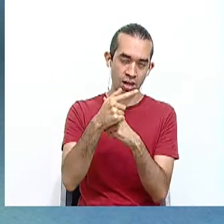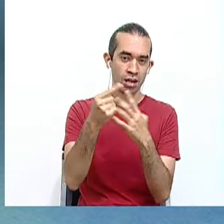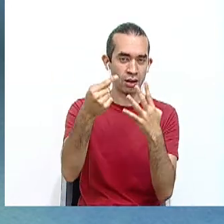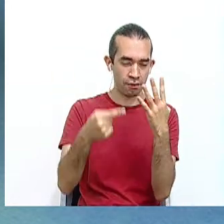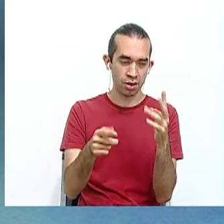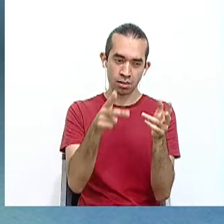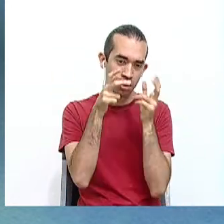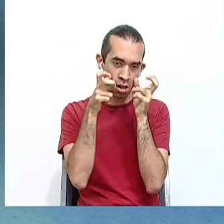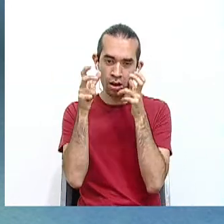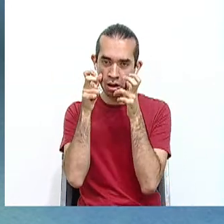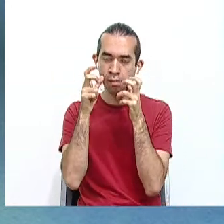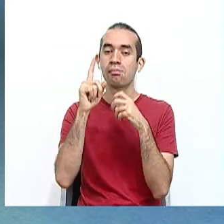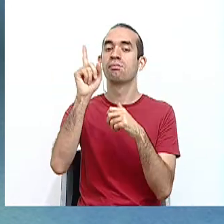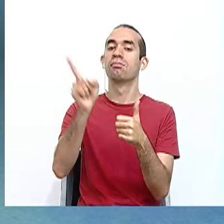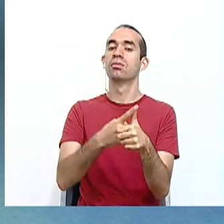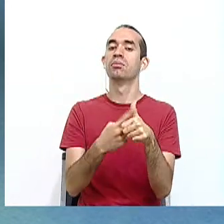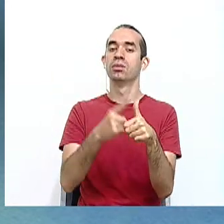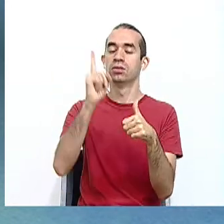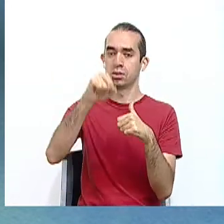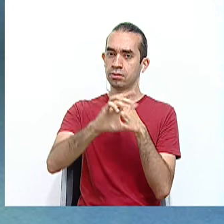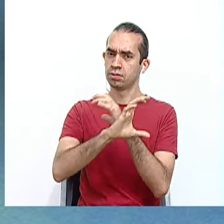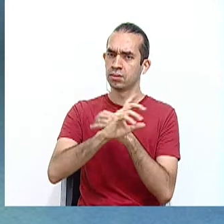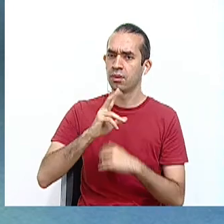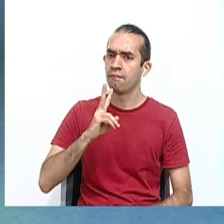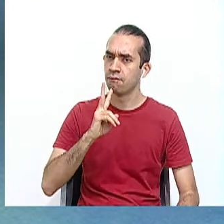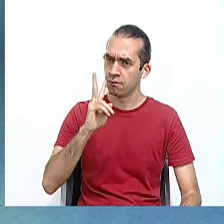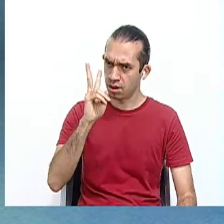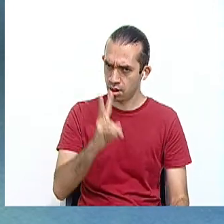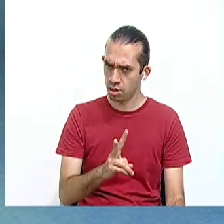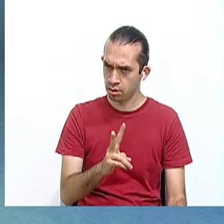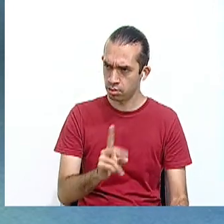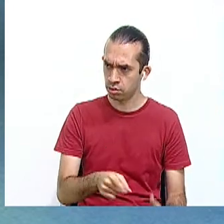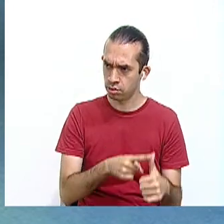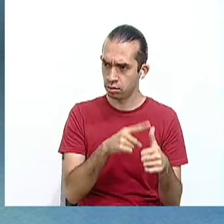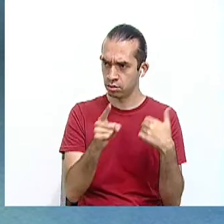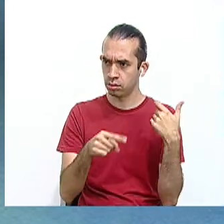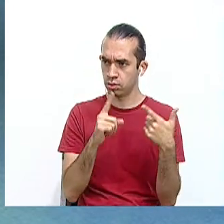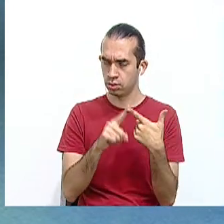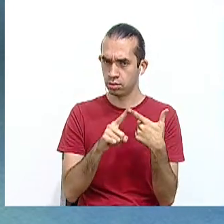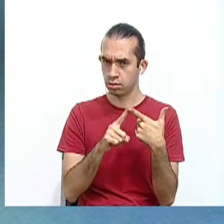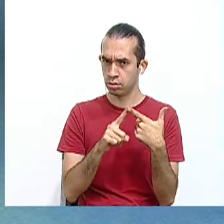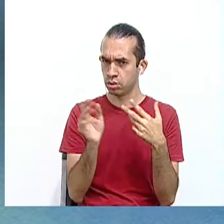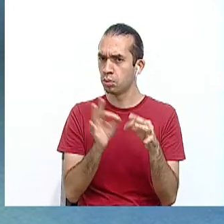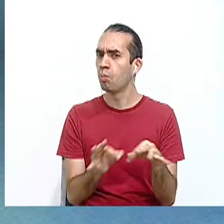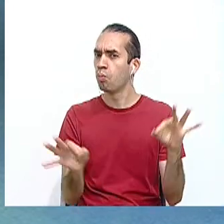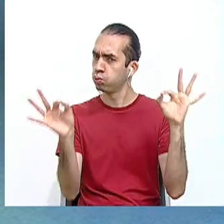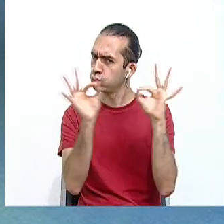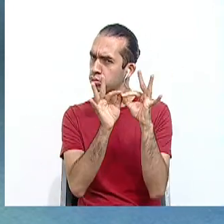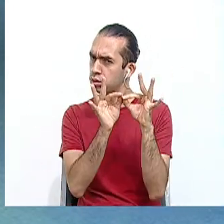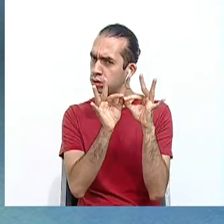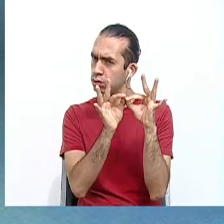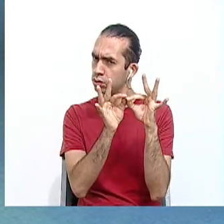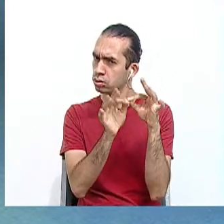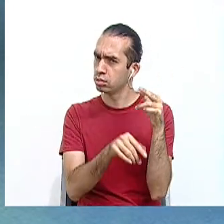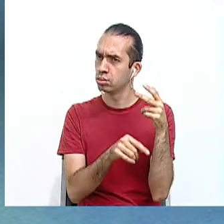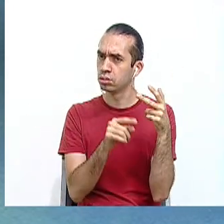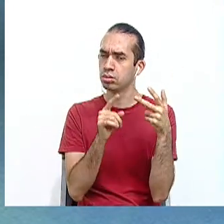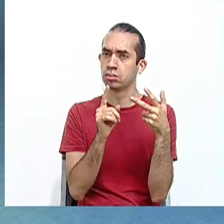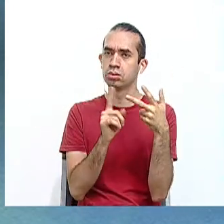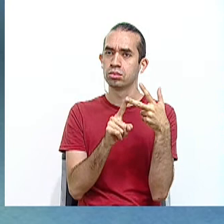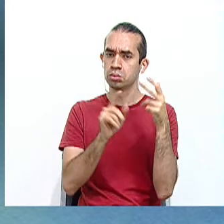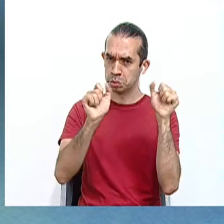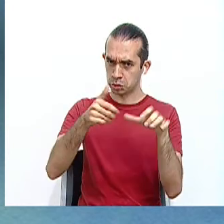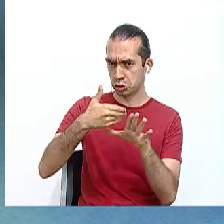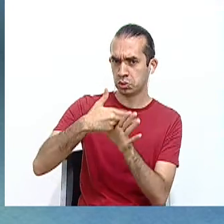primero, debemos cerciorarnos, ¿es cierto? Segundo, ¿es relevante? ¿Lo puedo